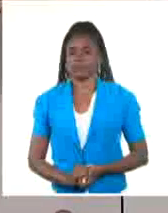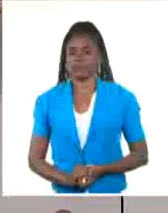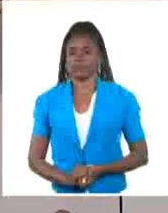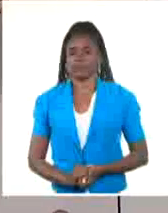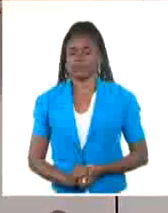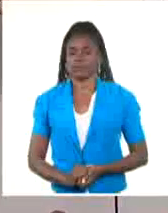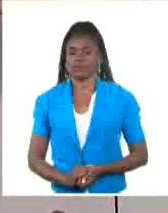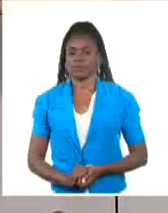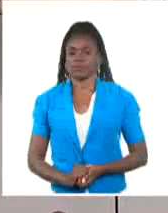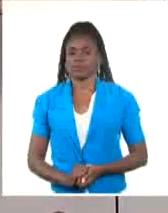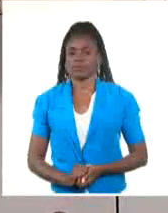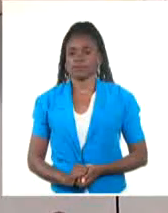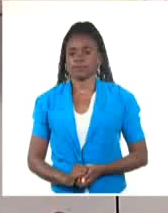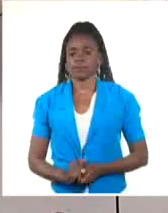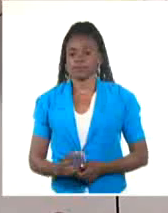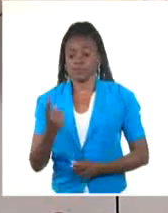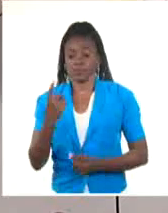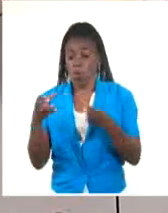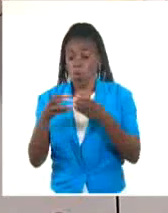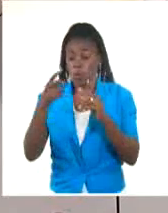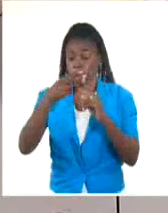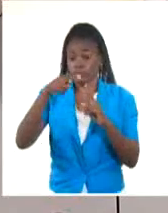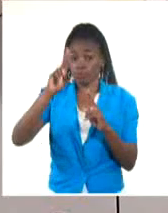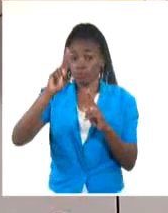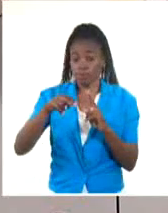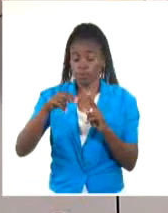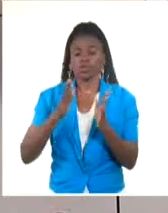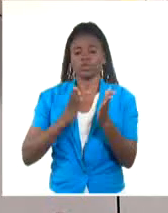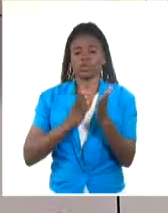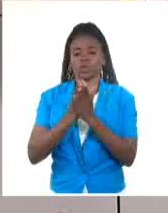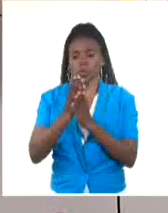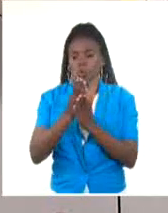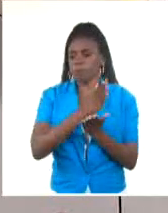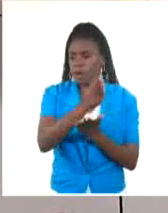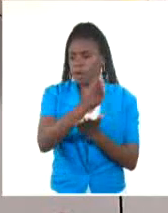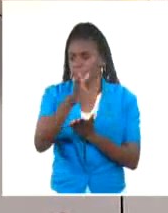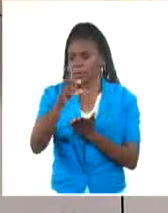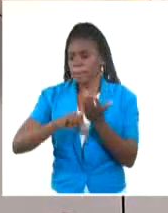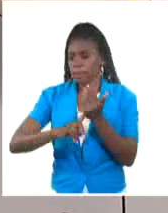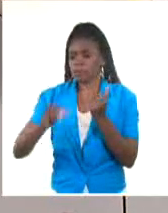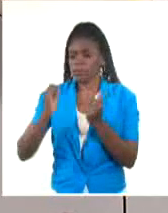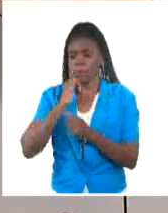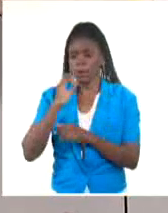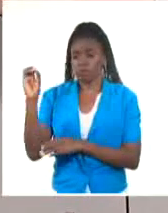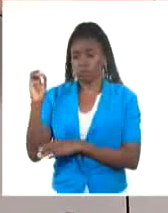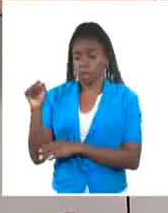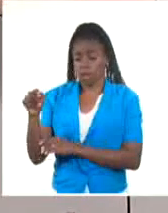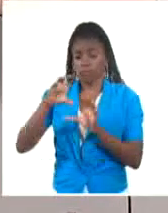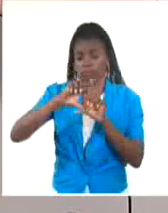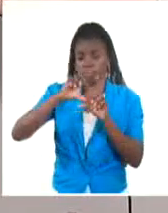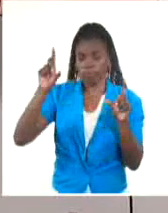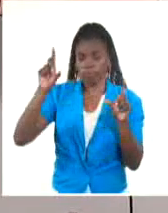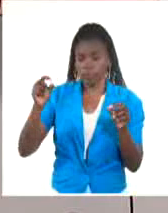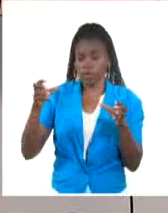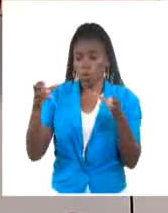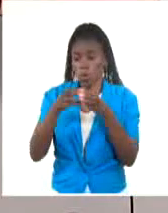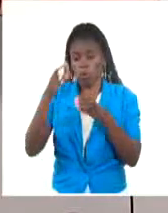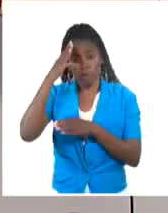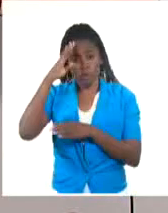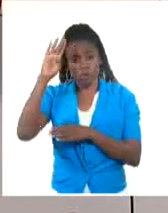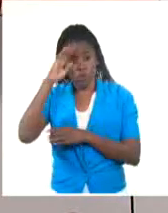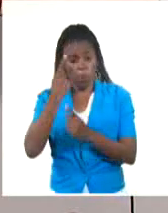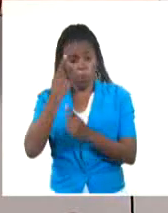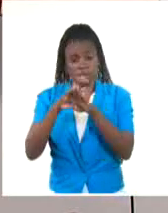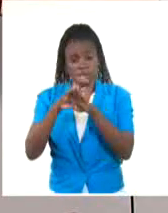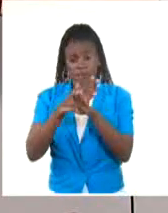La cruzada teatral Guantánamo Baracoa continúa su periplo por las provincias más orientales del país. Compañías cubanas y artistas invitados